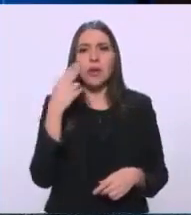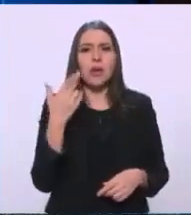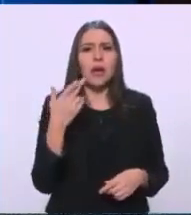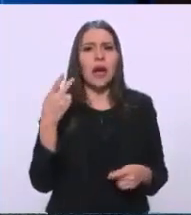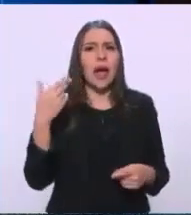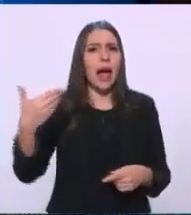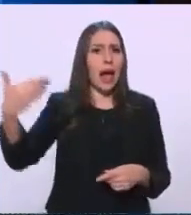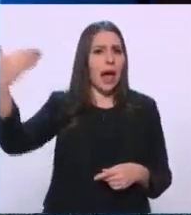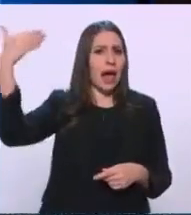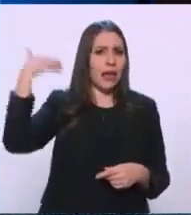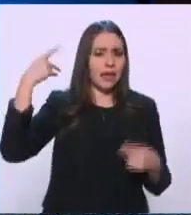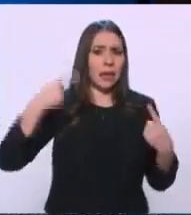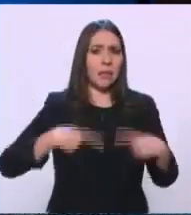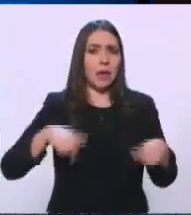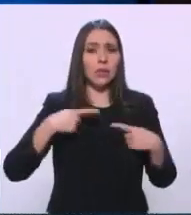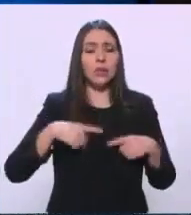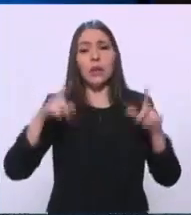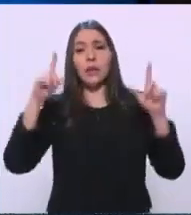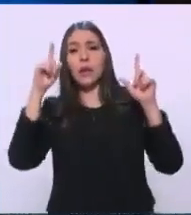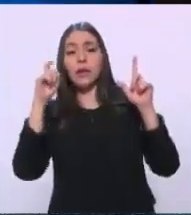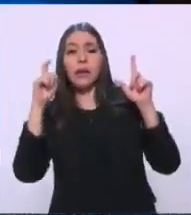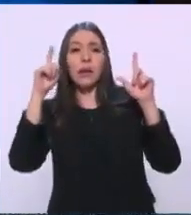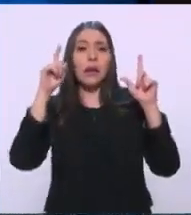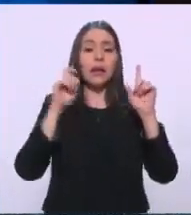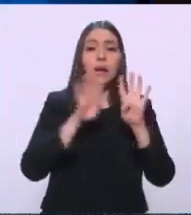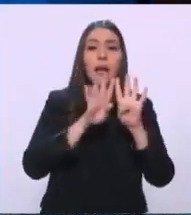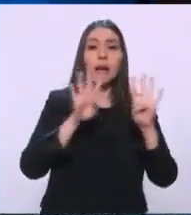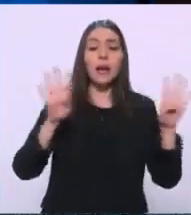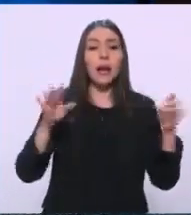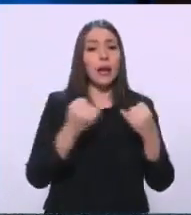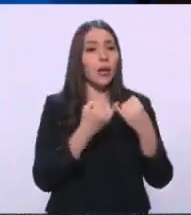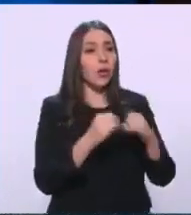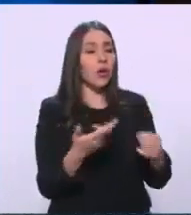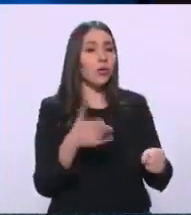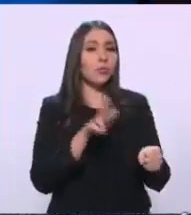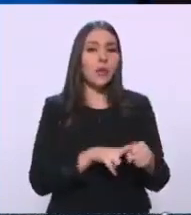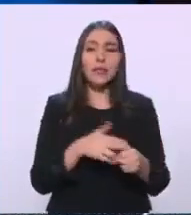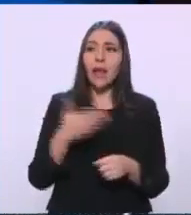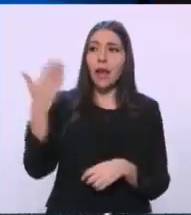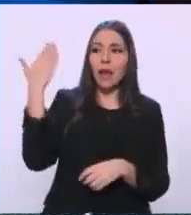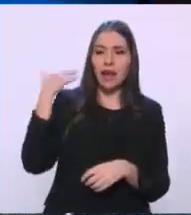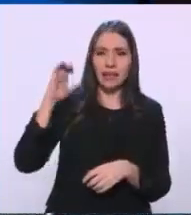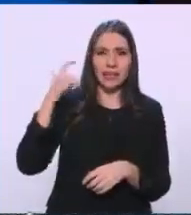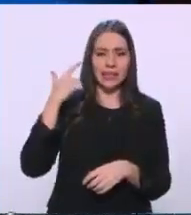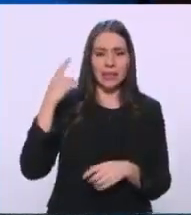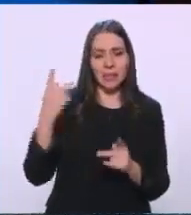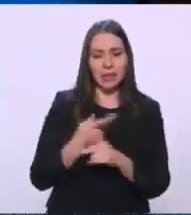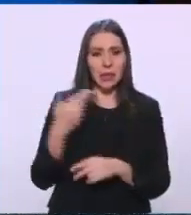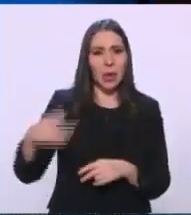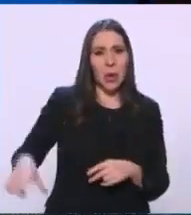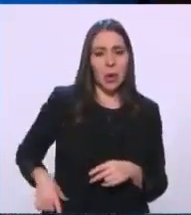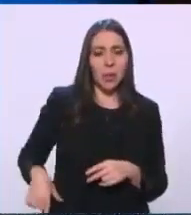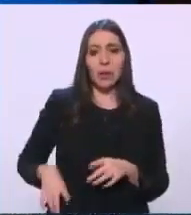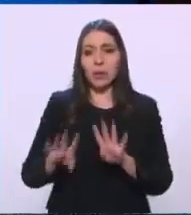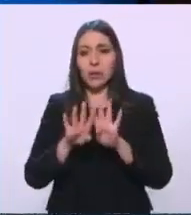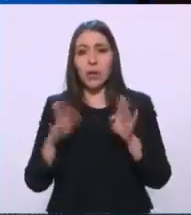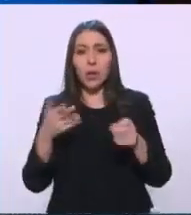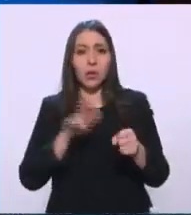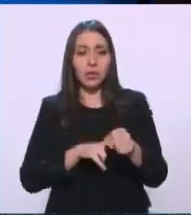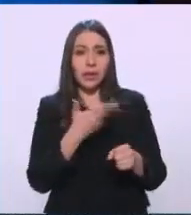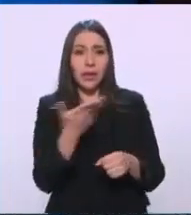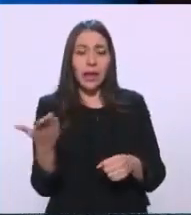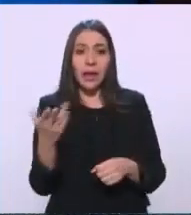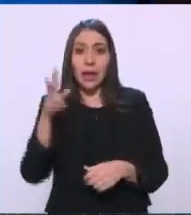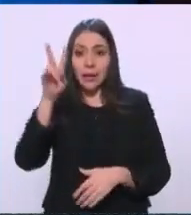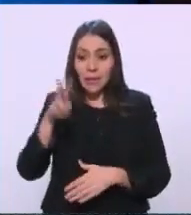fachada y por dentro completamente vacío. No, lo hizo con Javier Corral, fueron el presidente. No es uno, son varios. Pero ese